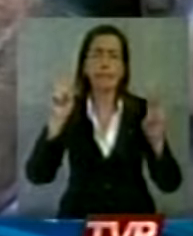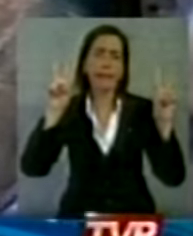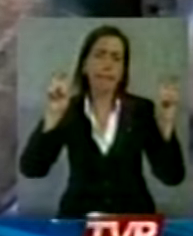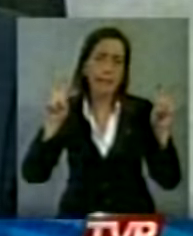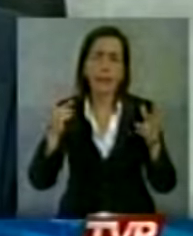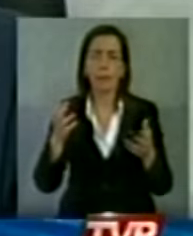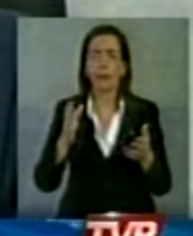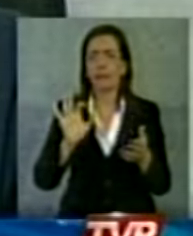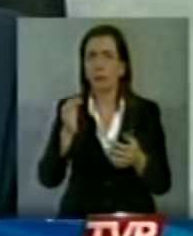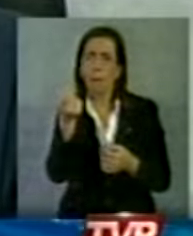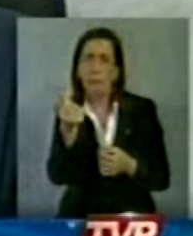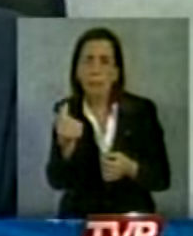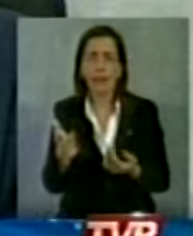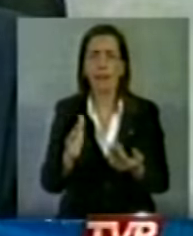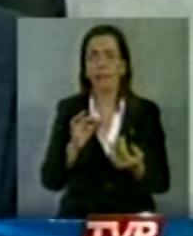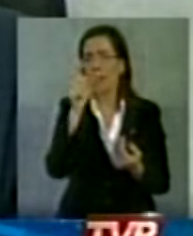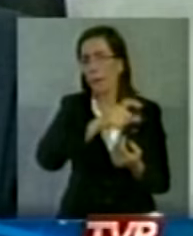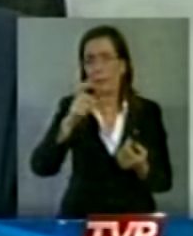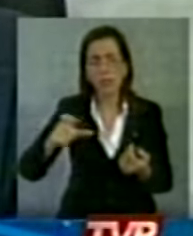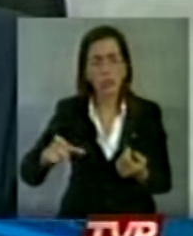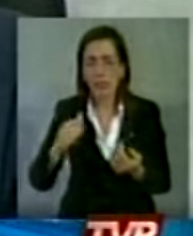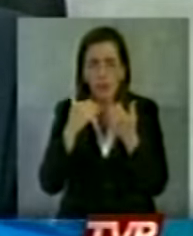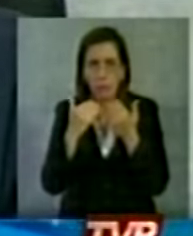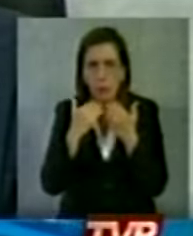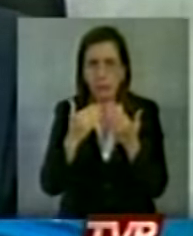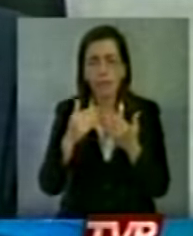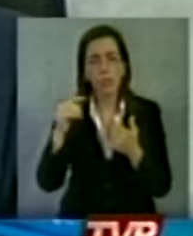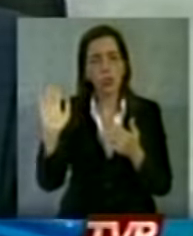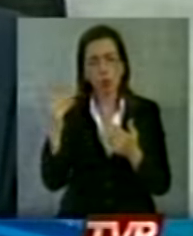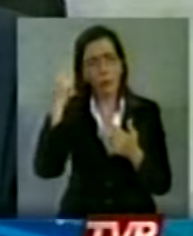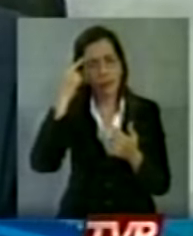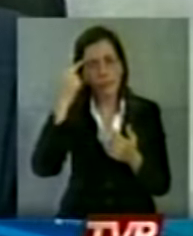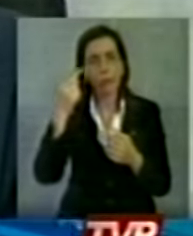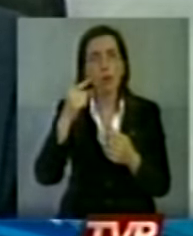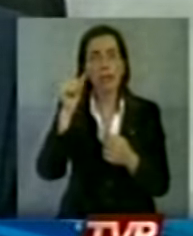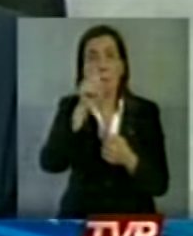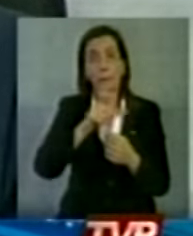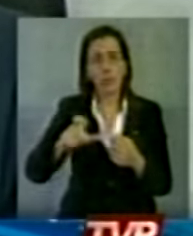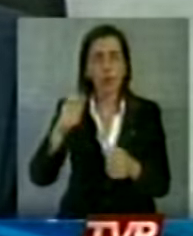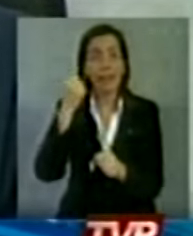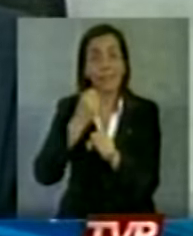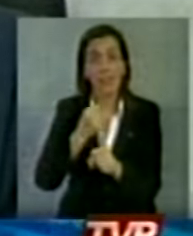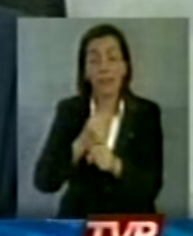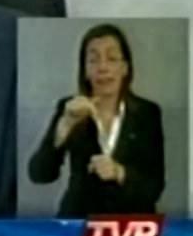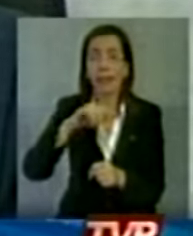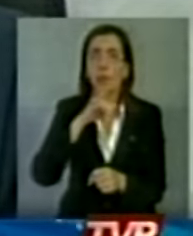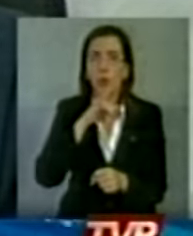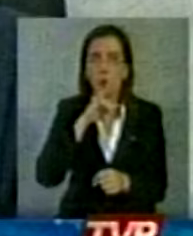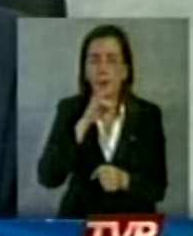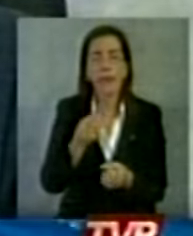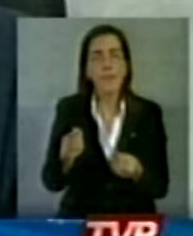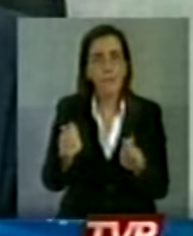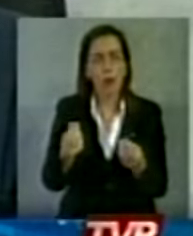capital, monetario o social, creemos que el trabajo y el conocimiento de los tucumanos constituye el